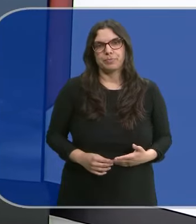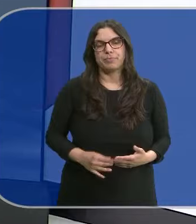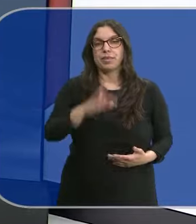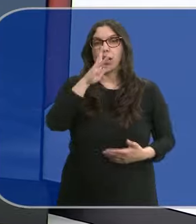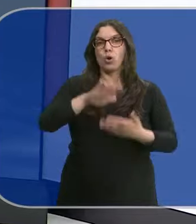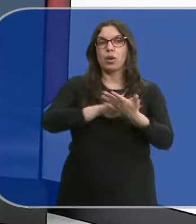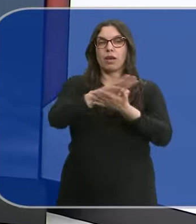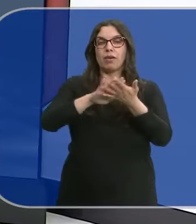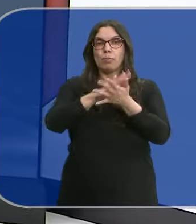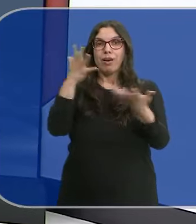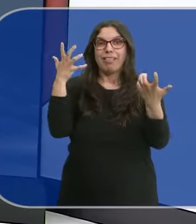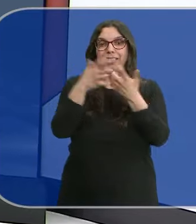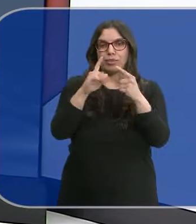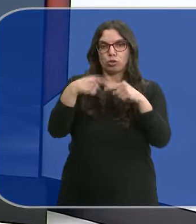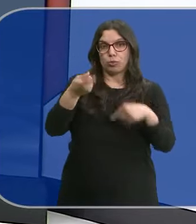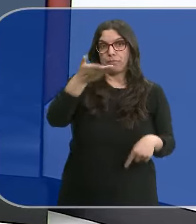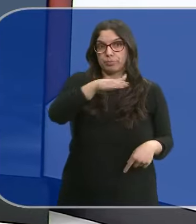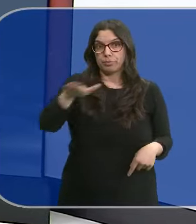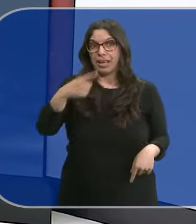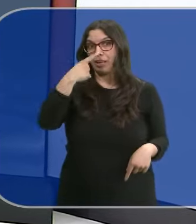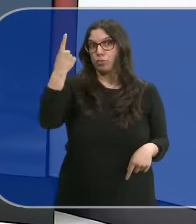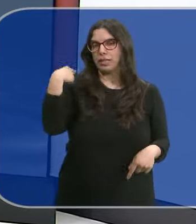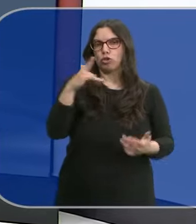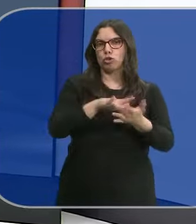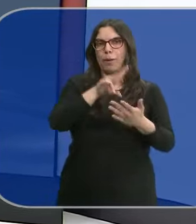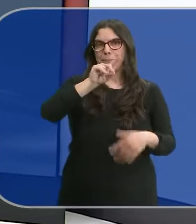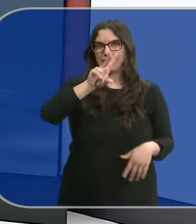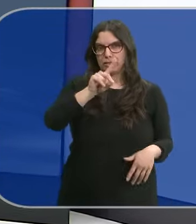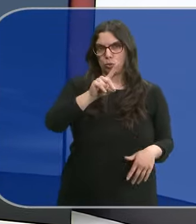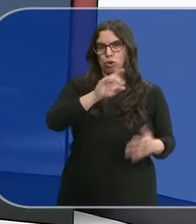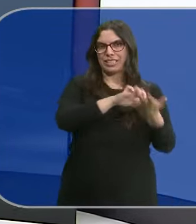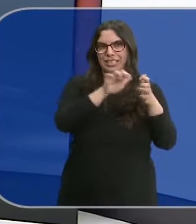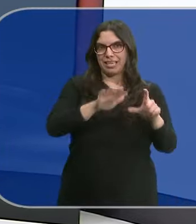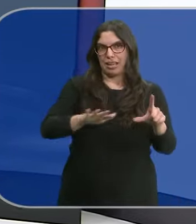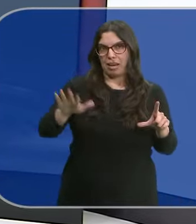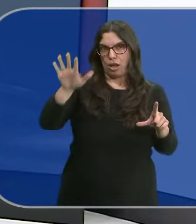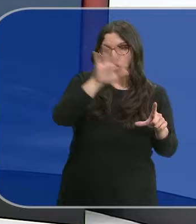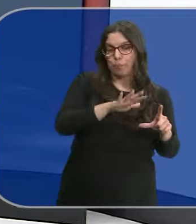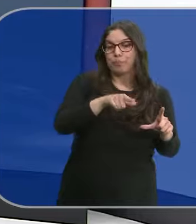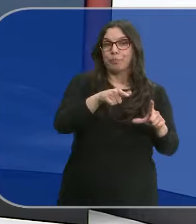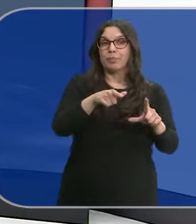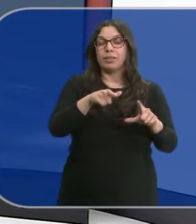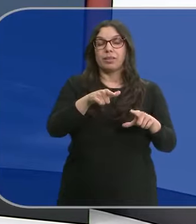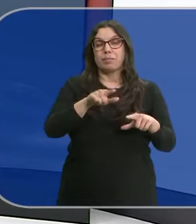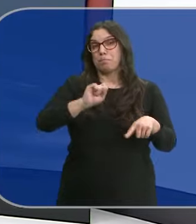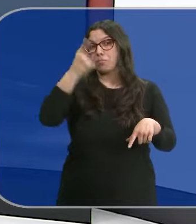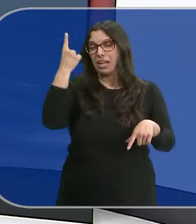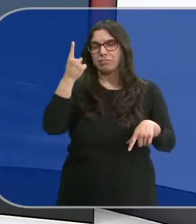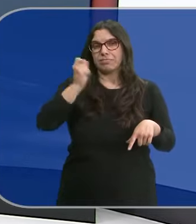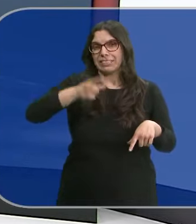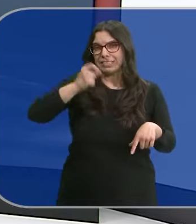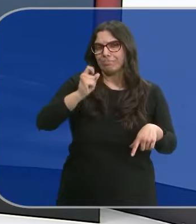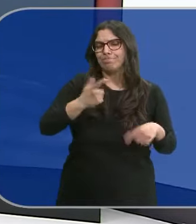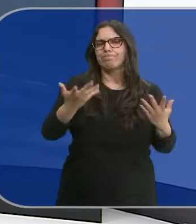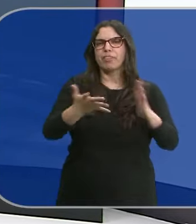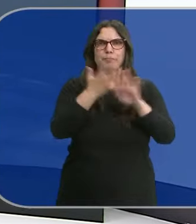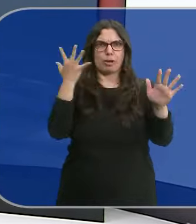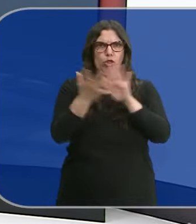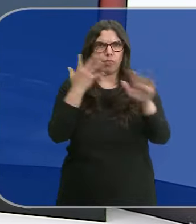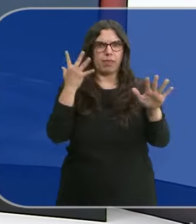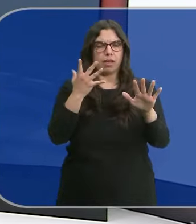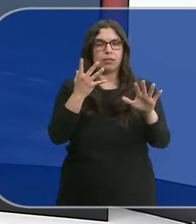Les hablamos ahora de los accidentes mortales. El año pasado hubo 21 en Castilla y León en los que la velocidad fue el factor concurrente. Por eso el